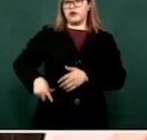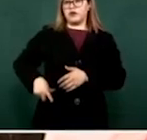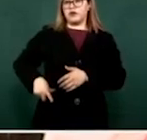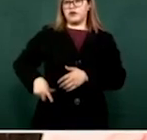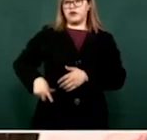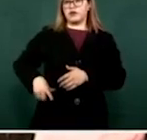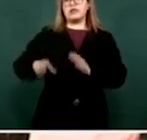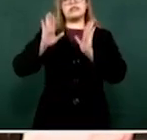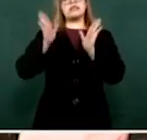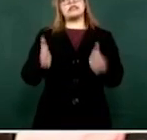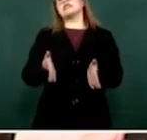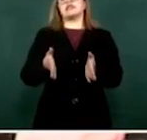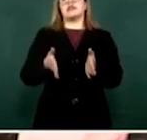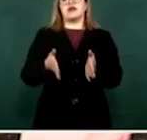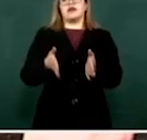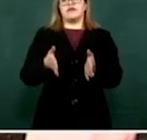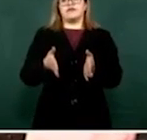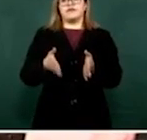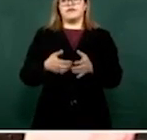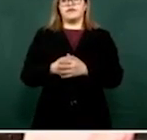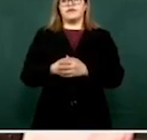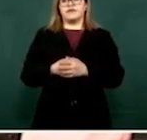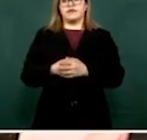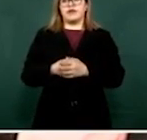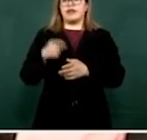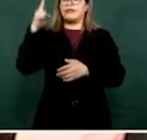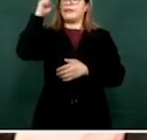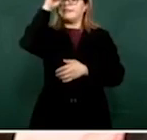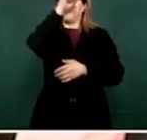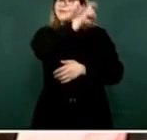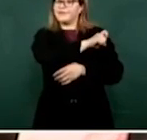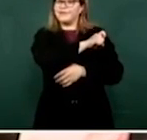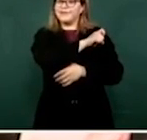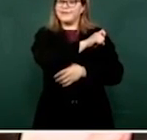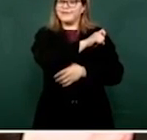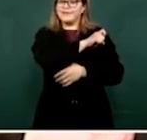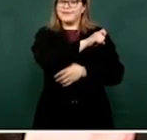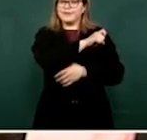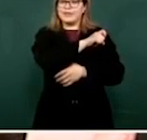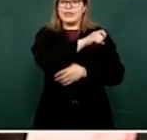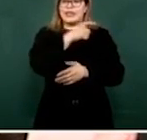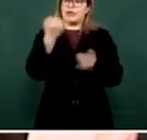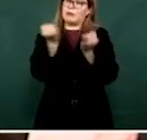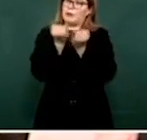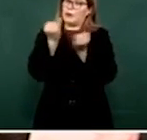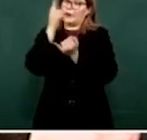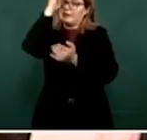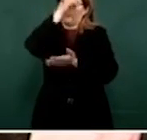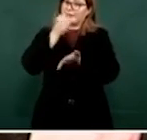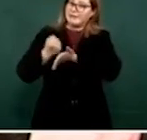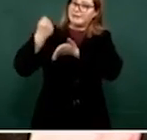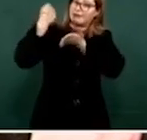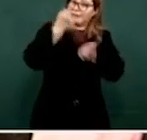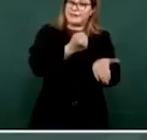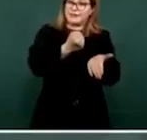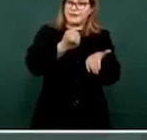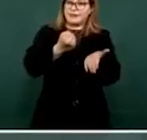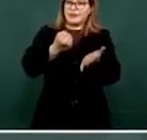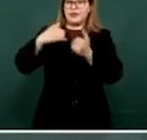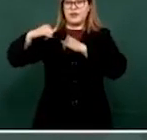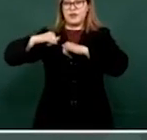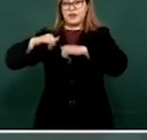acaba de resolver, le costó trabajo y recursos, lo del